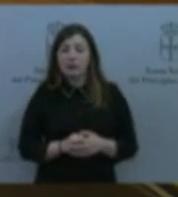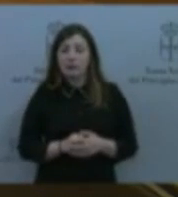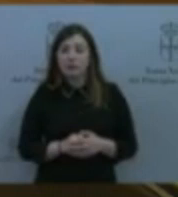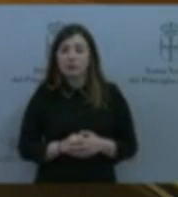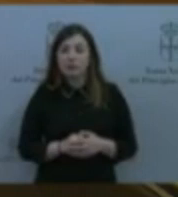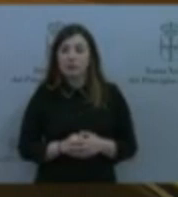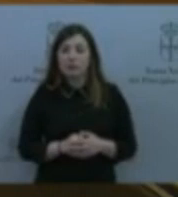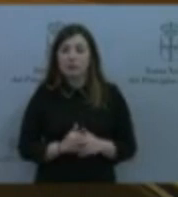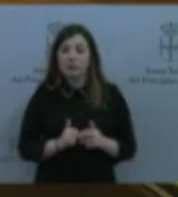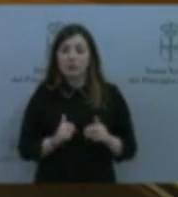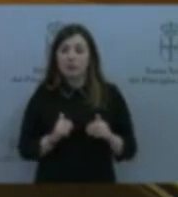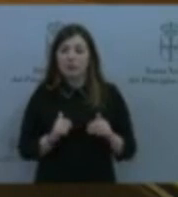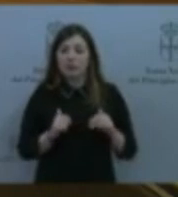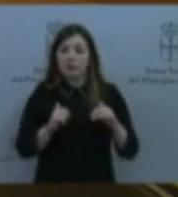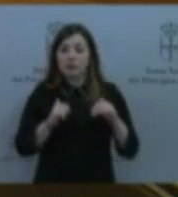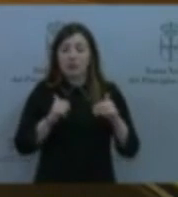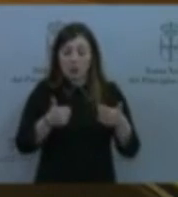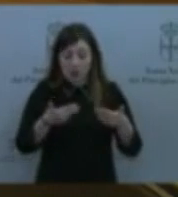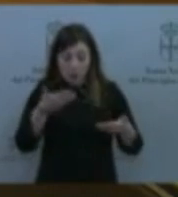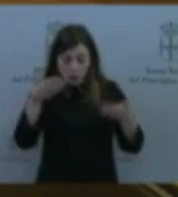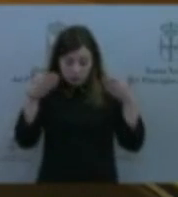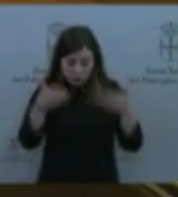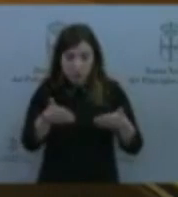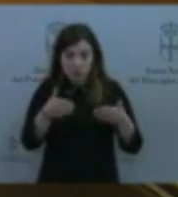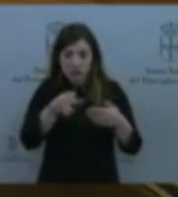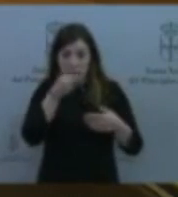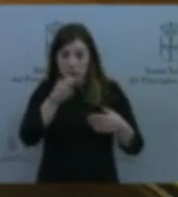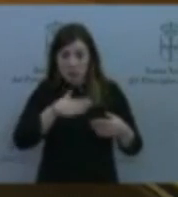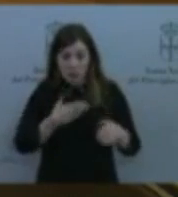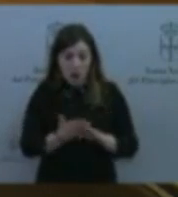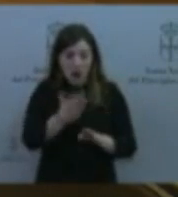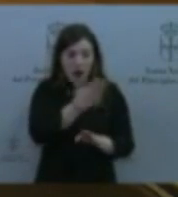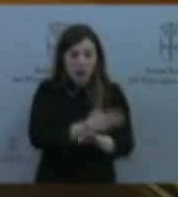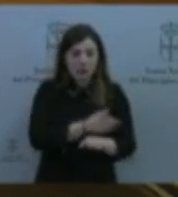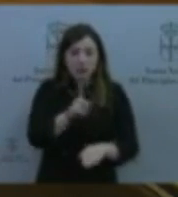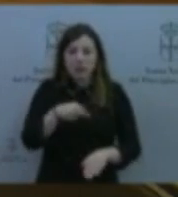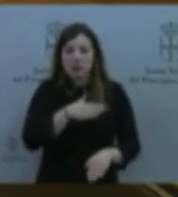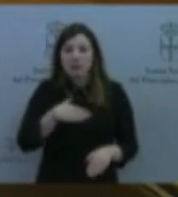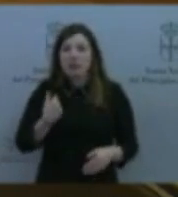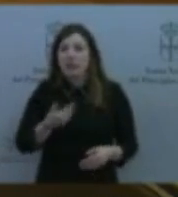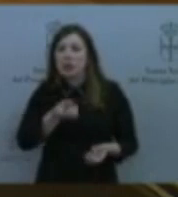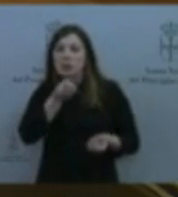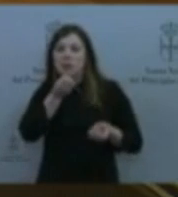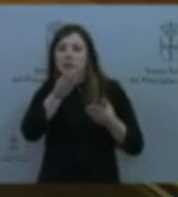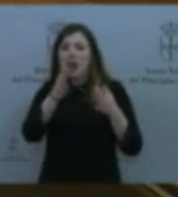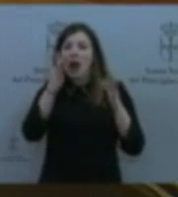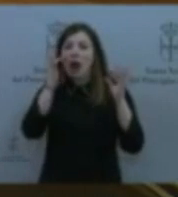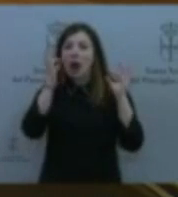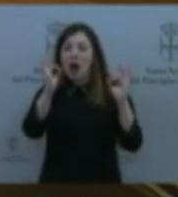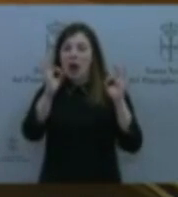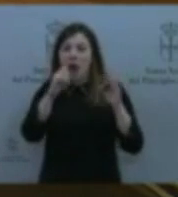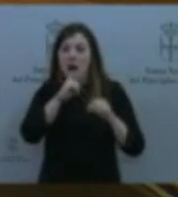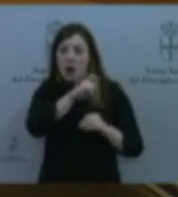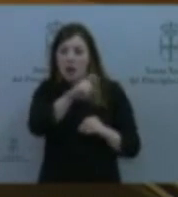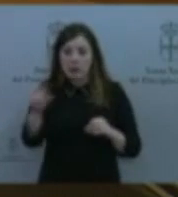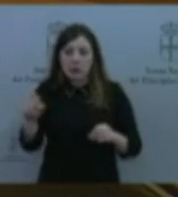nel megollo da miña intervención, quería lanzar tamén unha advertencia tangencial, pero tamén relacionada,